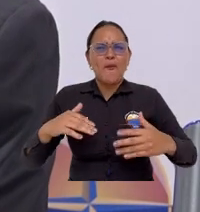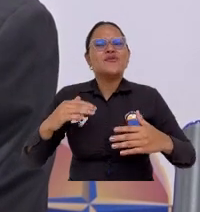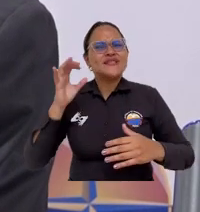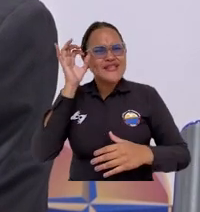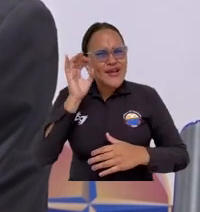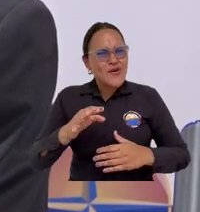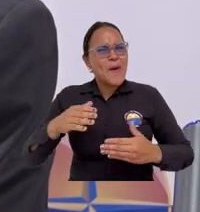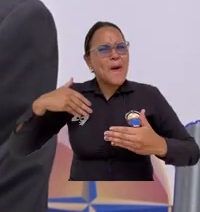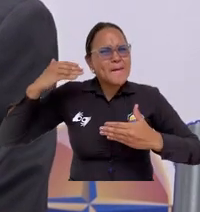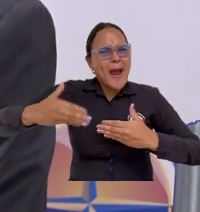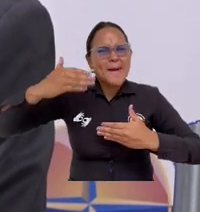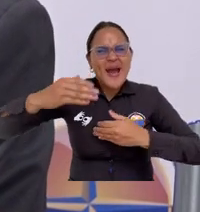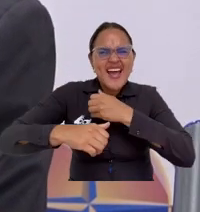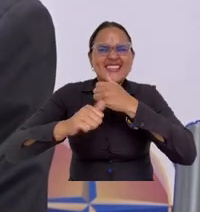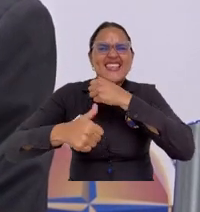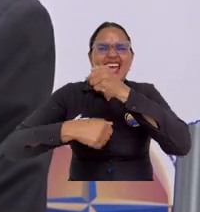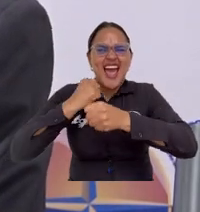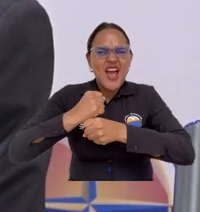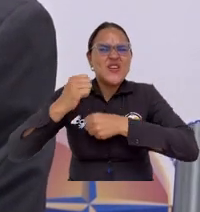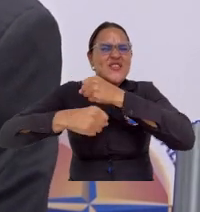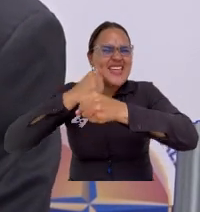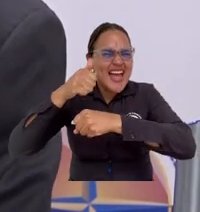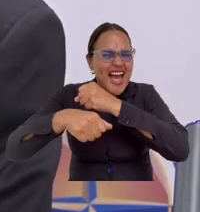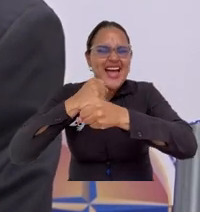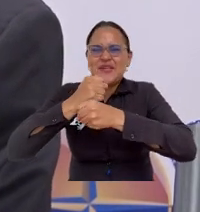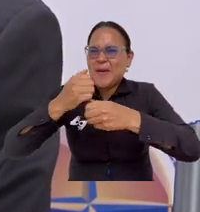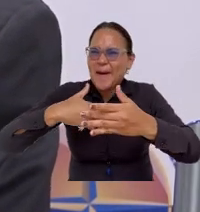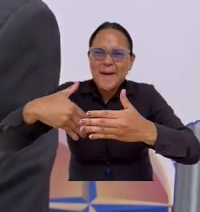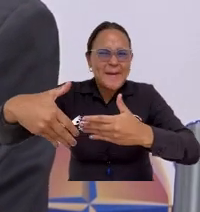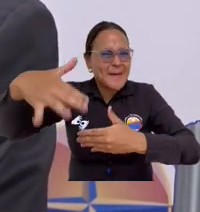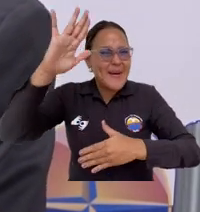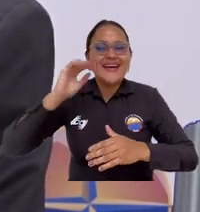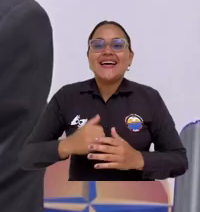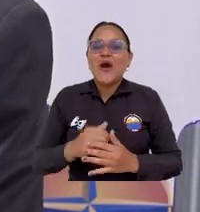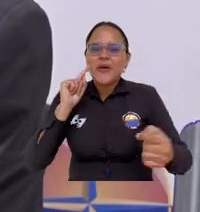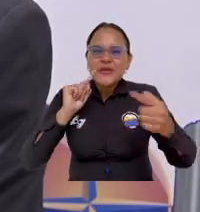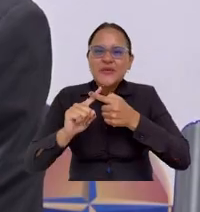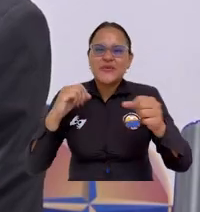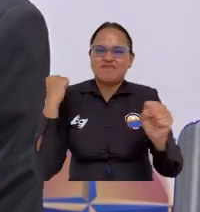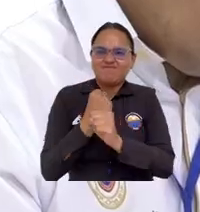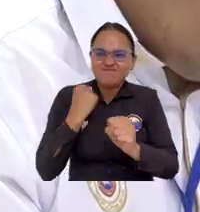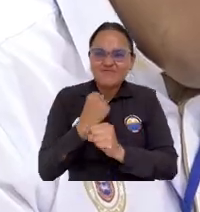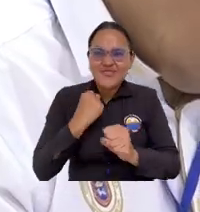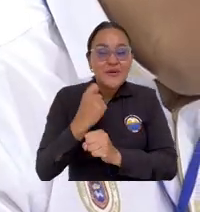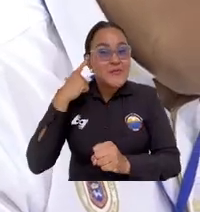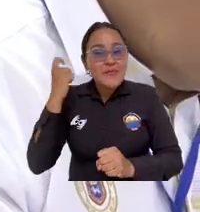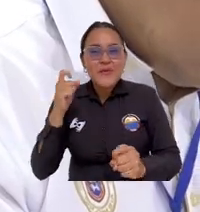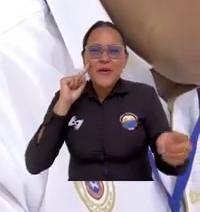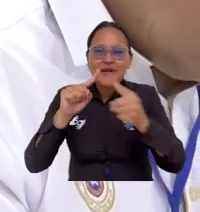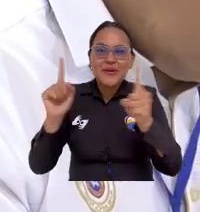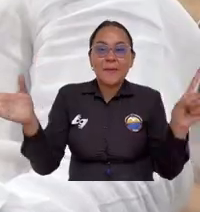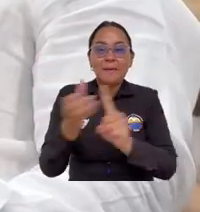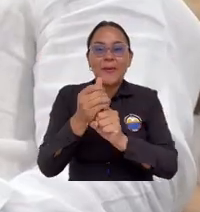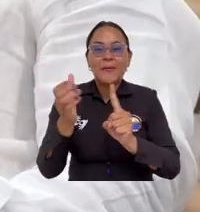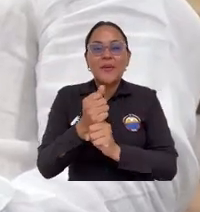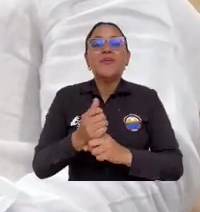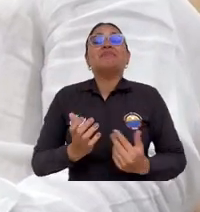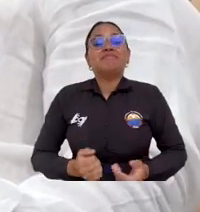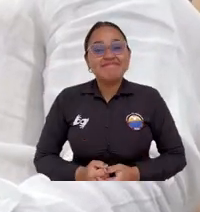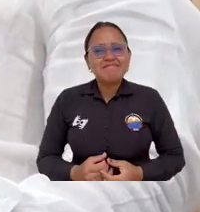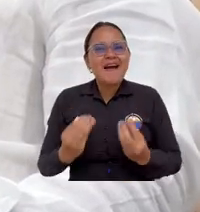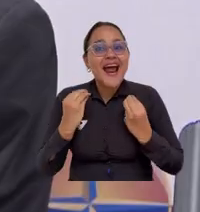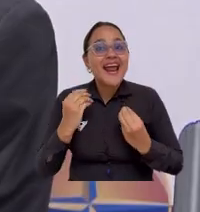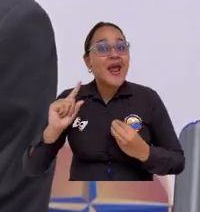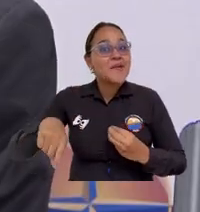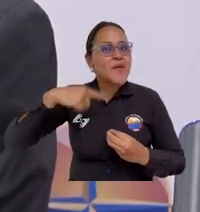comienzo de muchas, muchas décadas llenas de trabajo, desafíos y